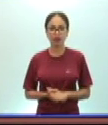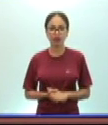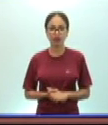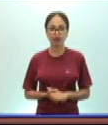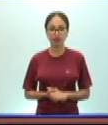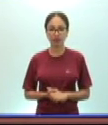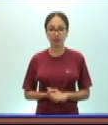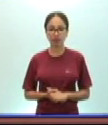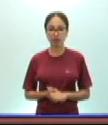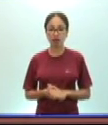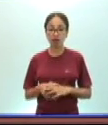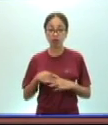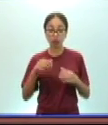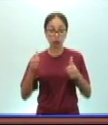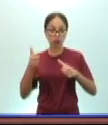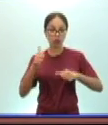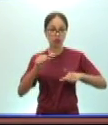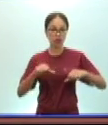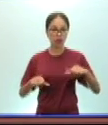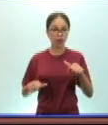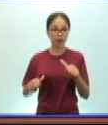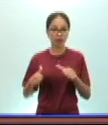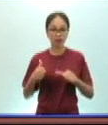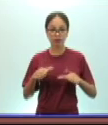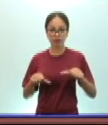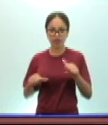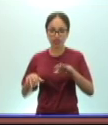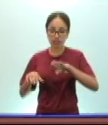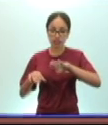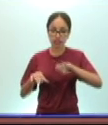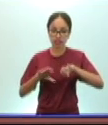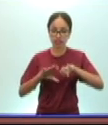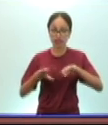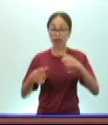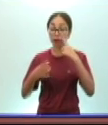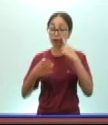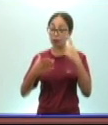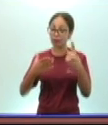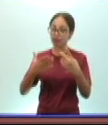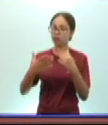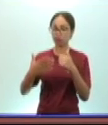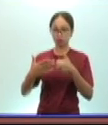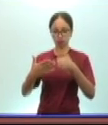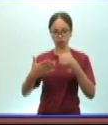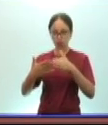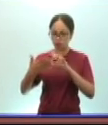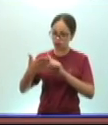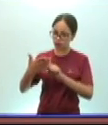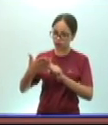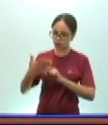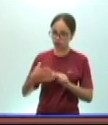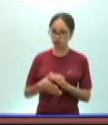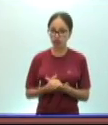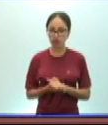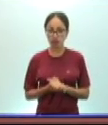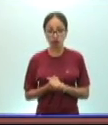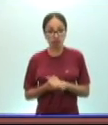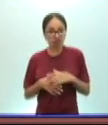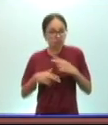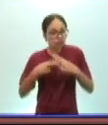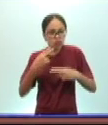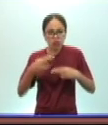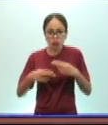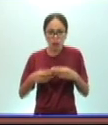mezcla heterogénea donde se observan a simple vista sus componentes. Bien, ¿cómo realizar la operación